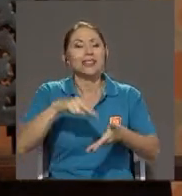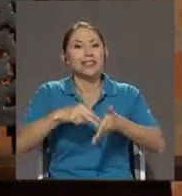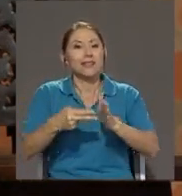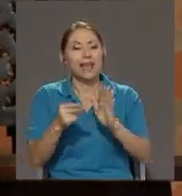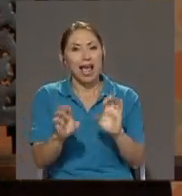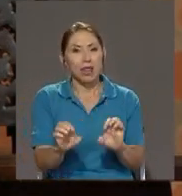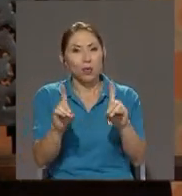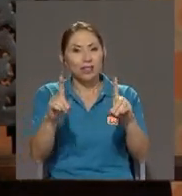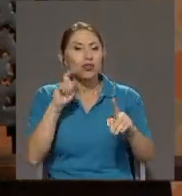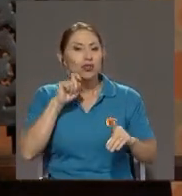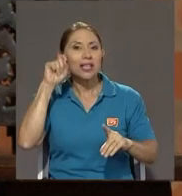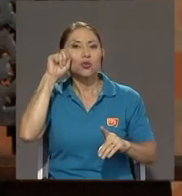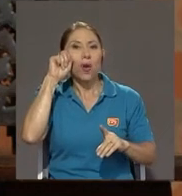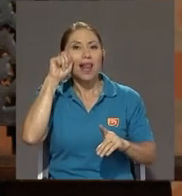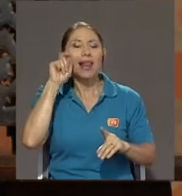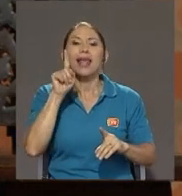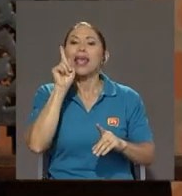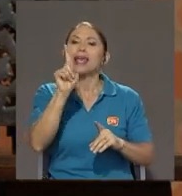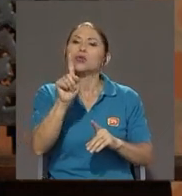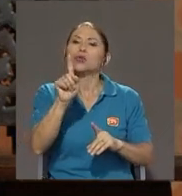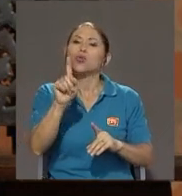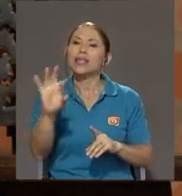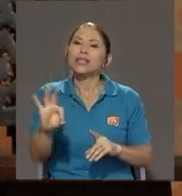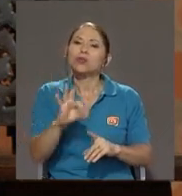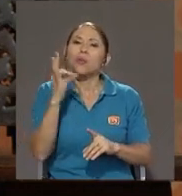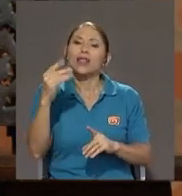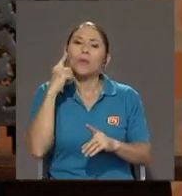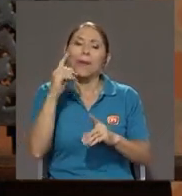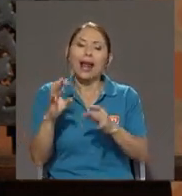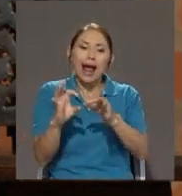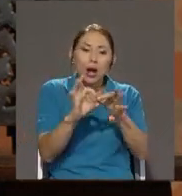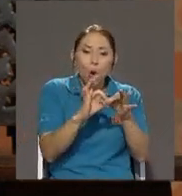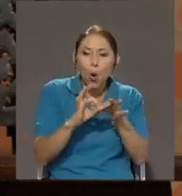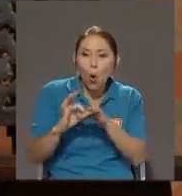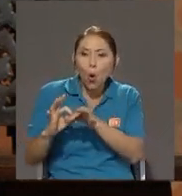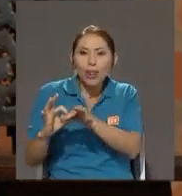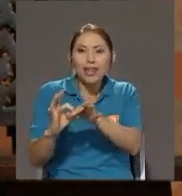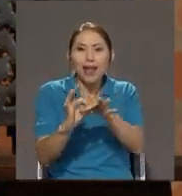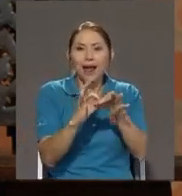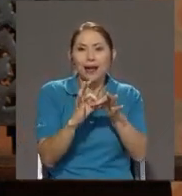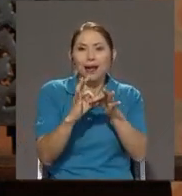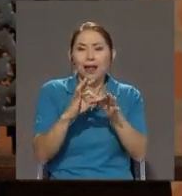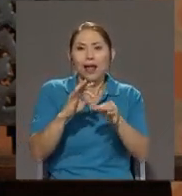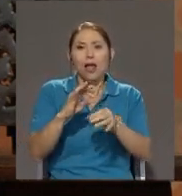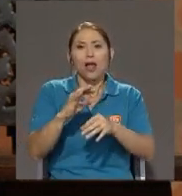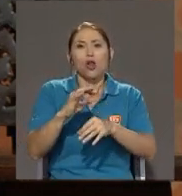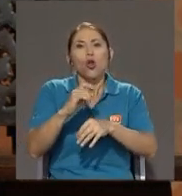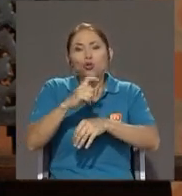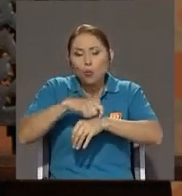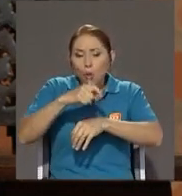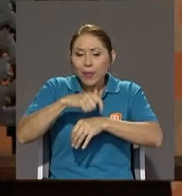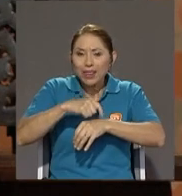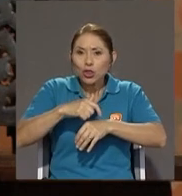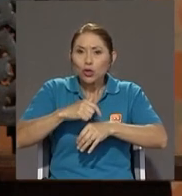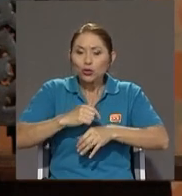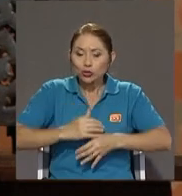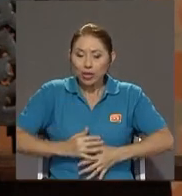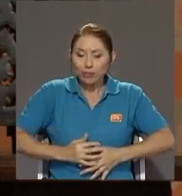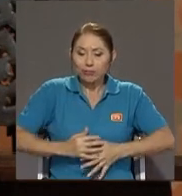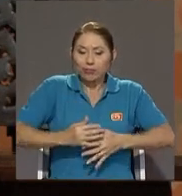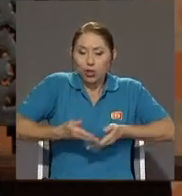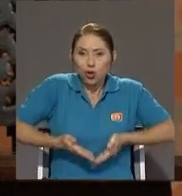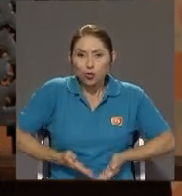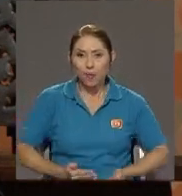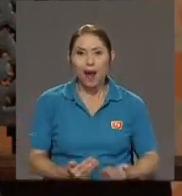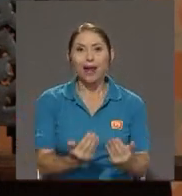sexual es un instrumento para poder coordinar los momentos de los partos, ¿verdad? Y poder